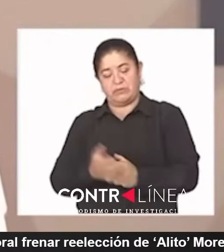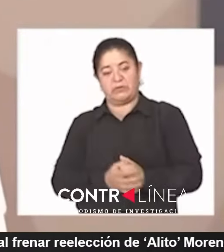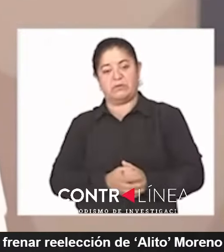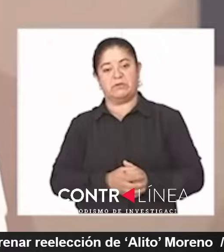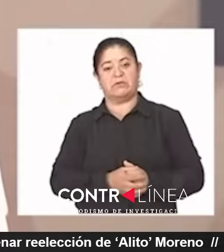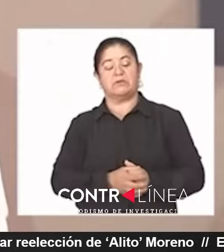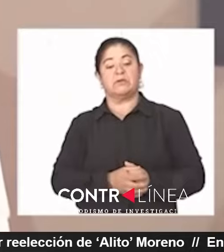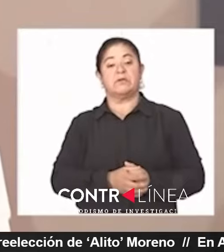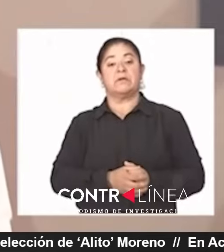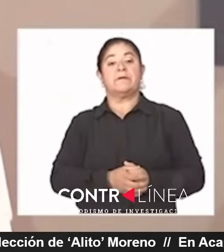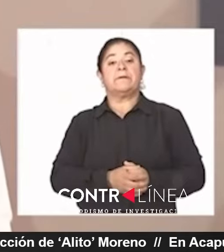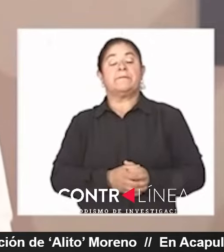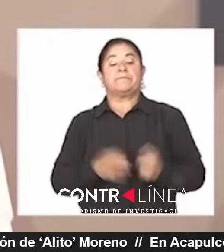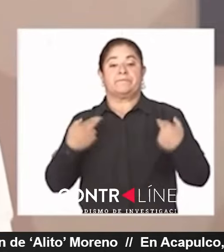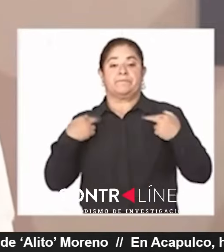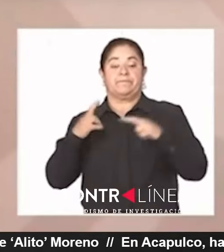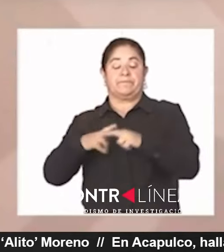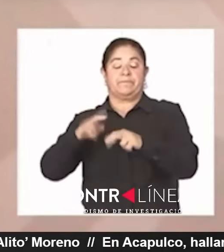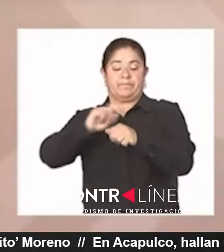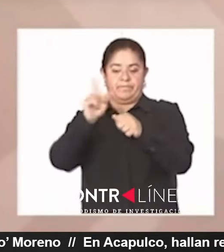magisterio nacional,